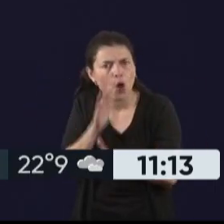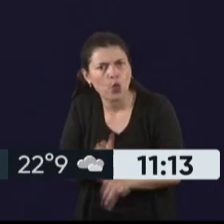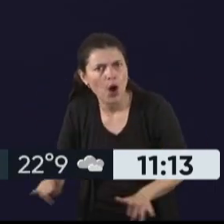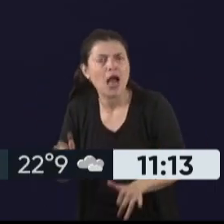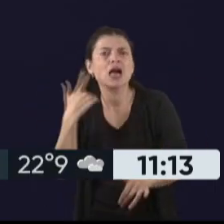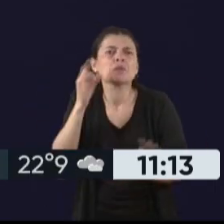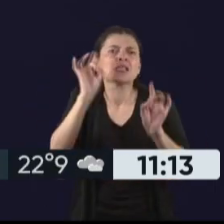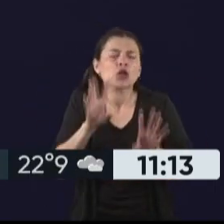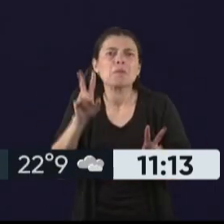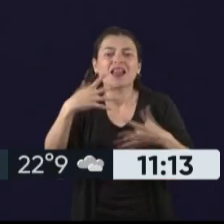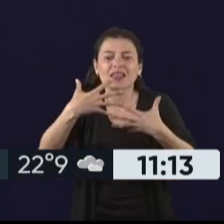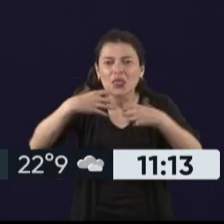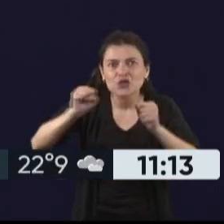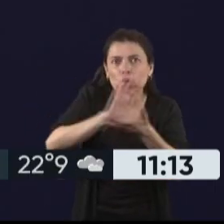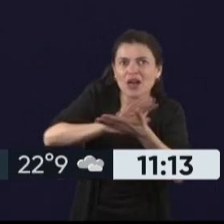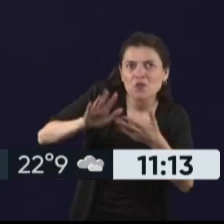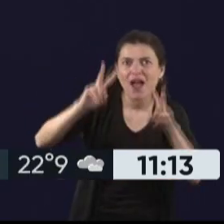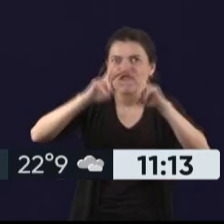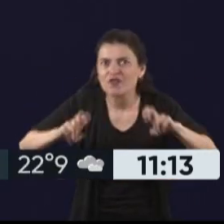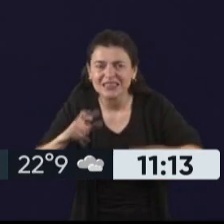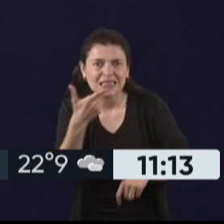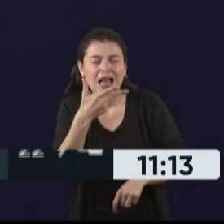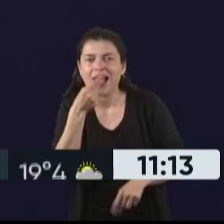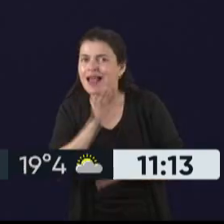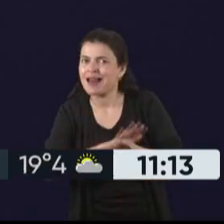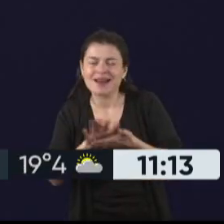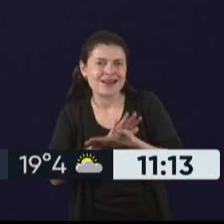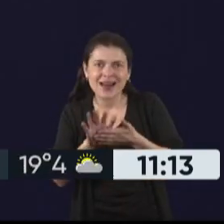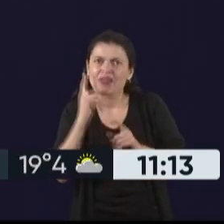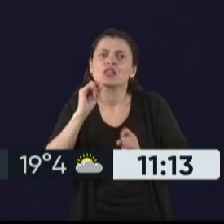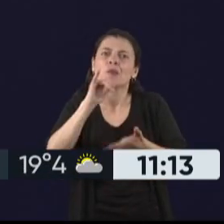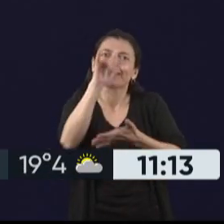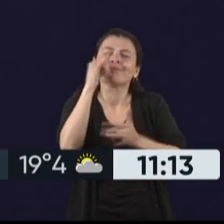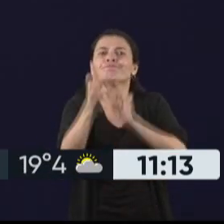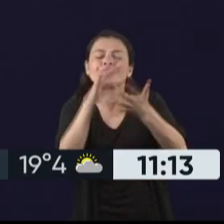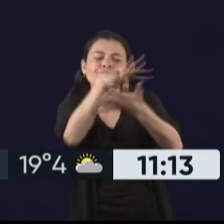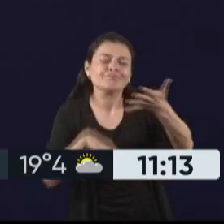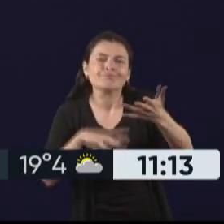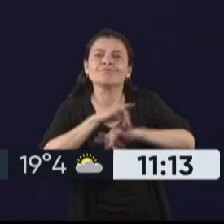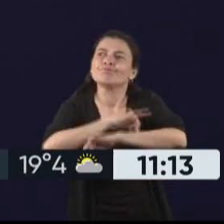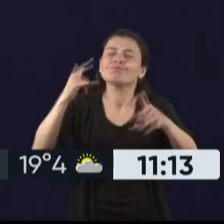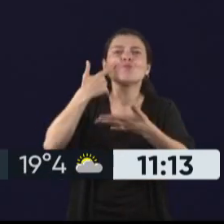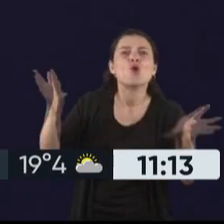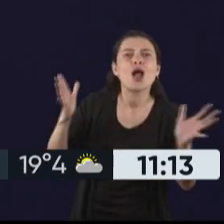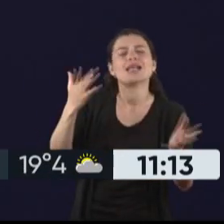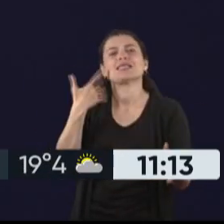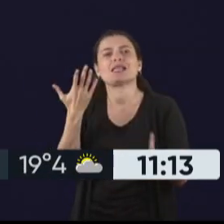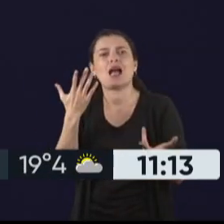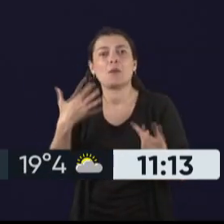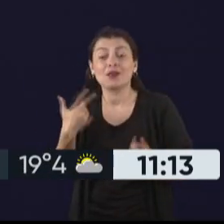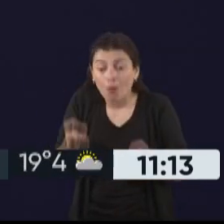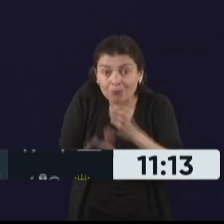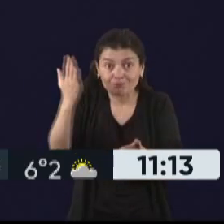teóricos sin vínculo ni con la innovación ni con la producción o con la innovación